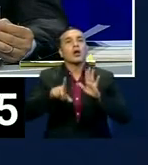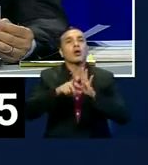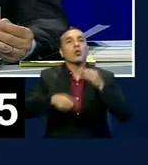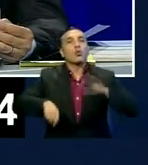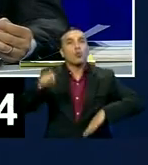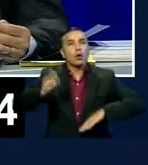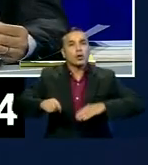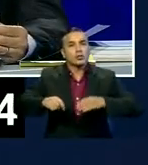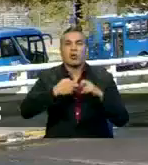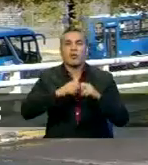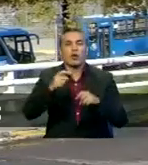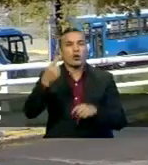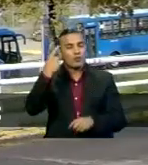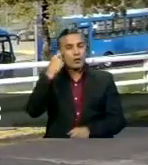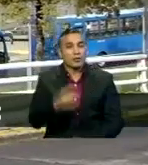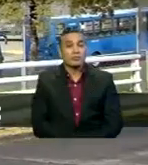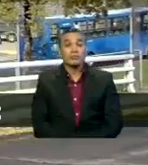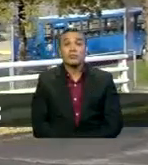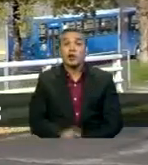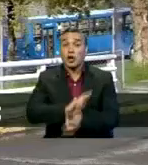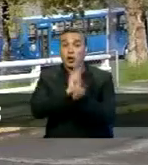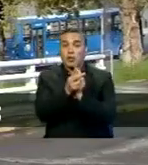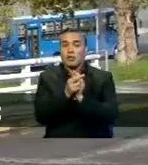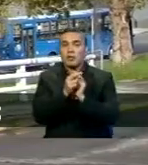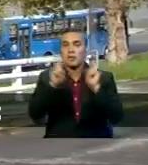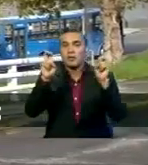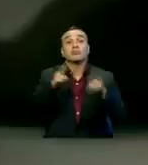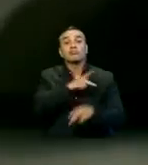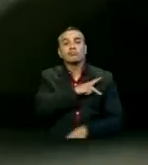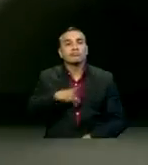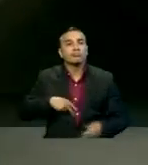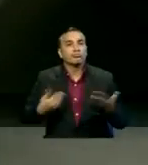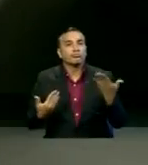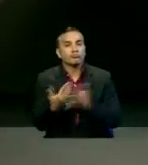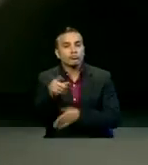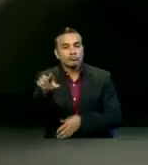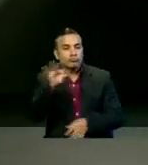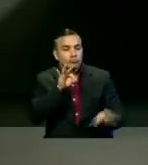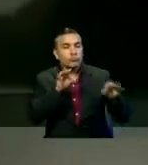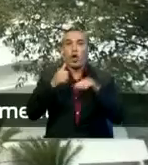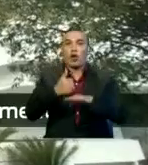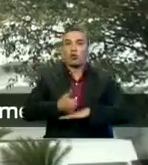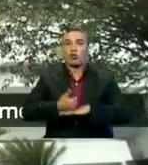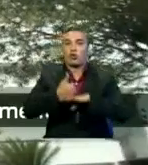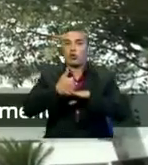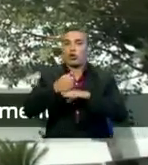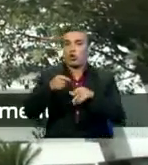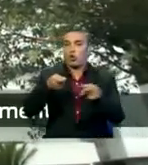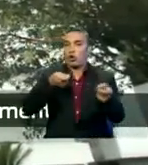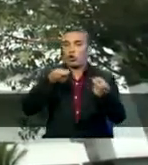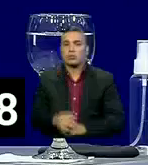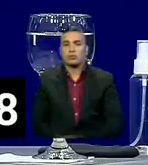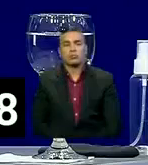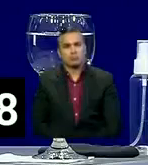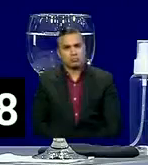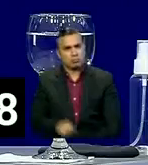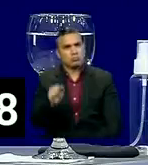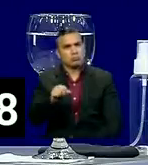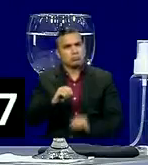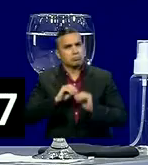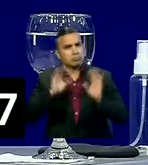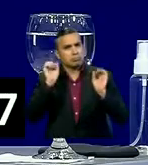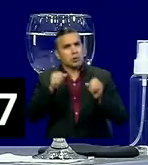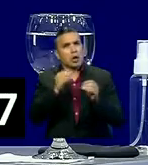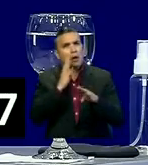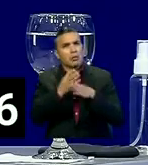Social Cristiano también se refirieron a la democracia, casos de corrupción e independencia de las instituciones del Estado. Podemos hablar de independencia